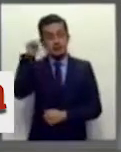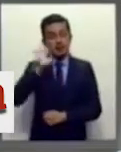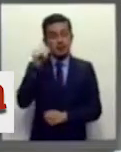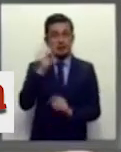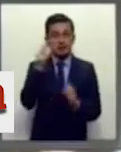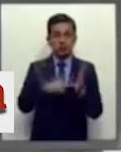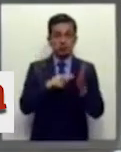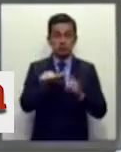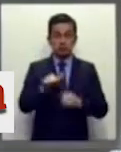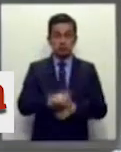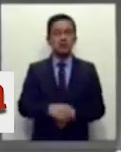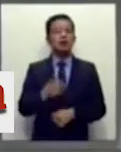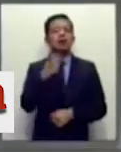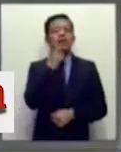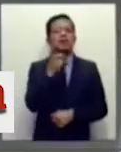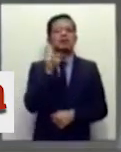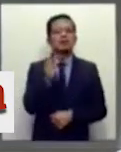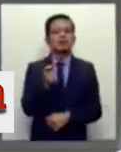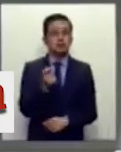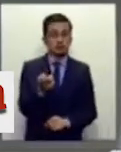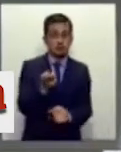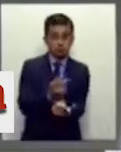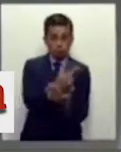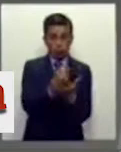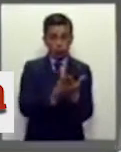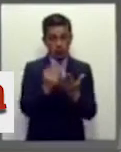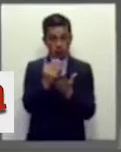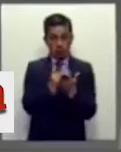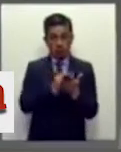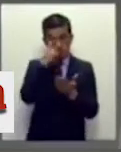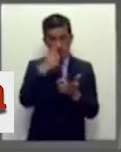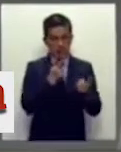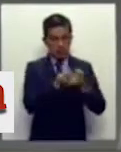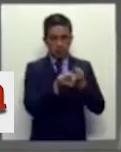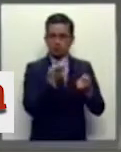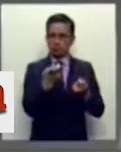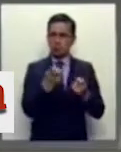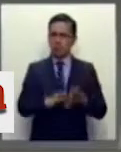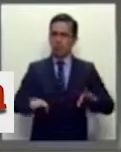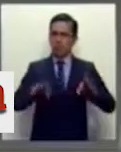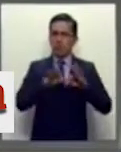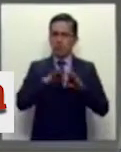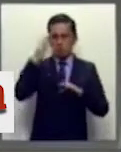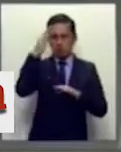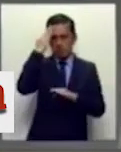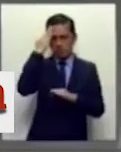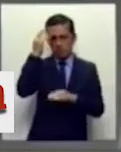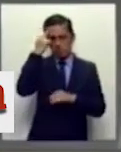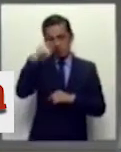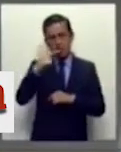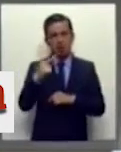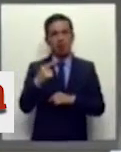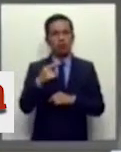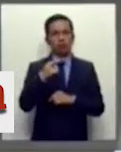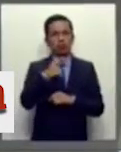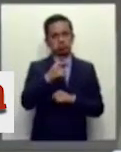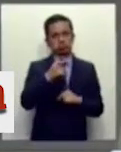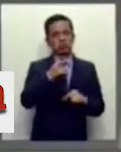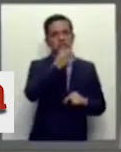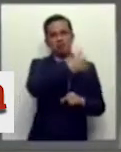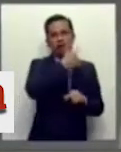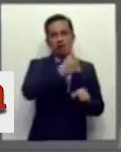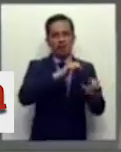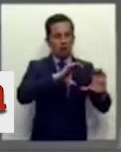que el programa de manejo es un instrumento de gestión fundamental para el objeto de las propias